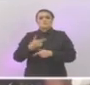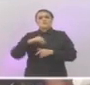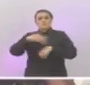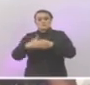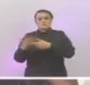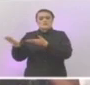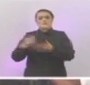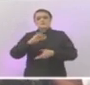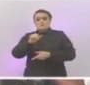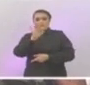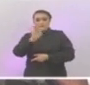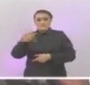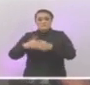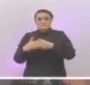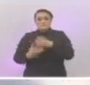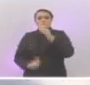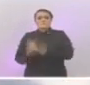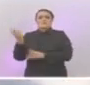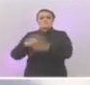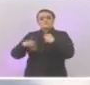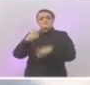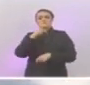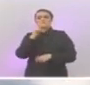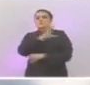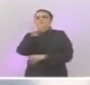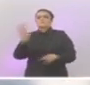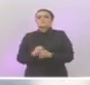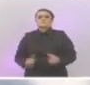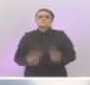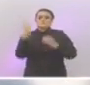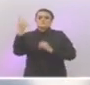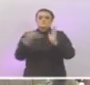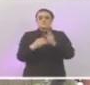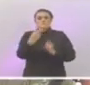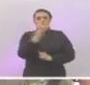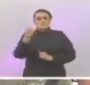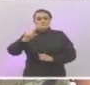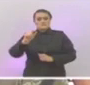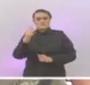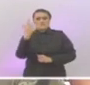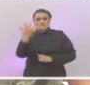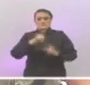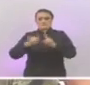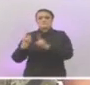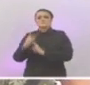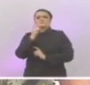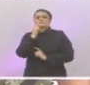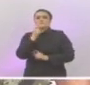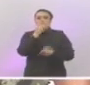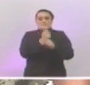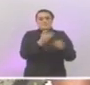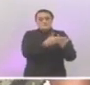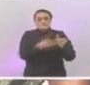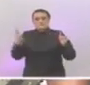próximas fechas se asignarán los restantes para llegar a un total de 1.375 elementos en una primera